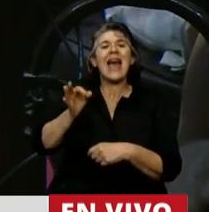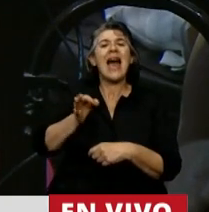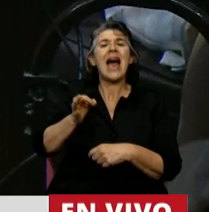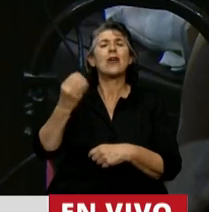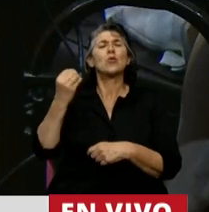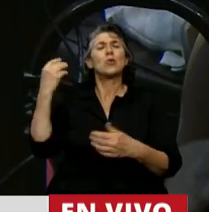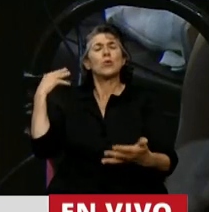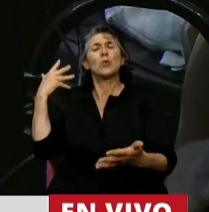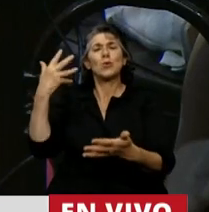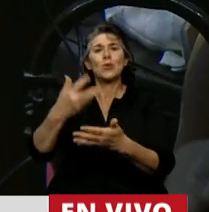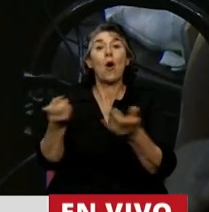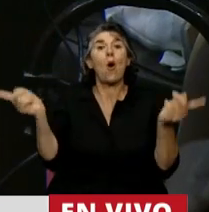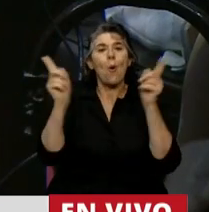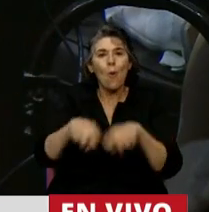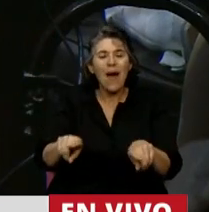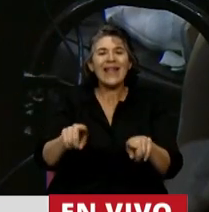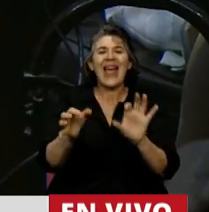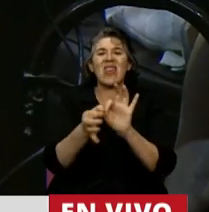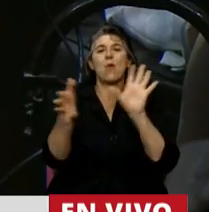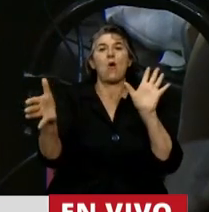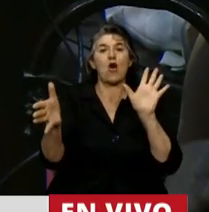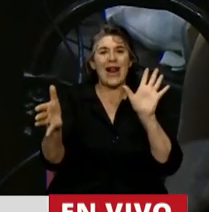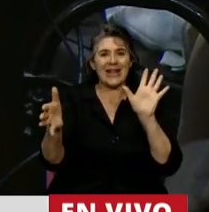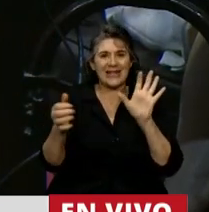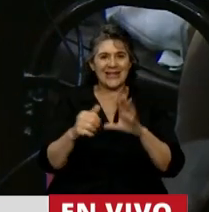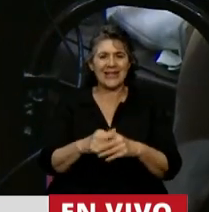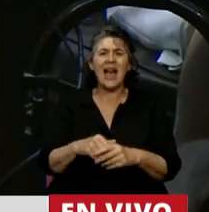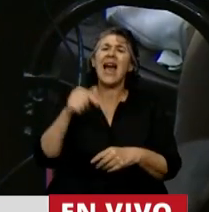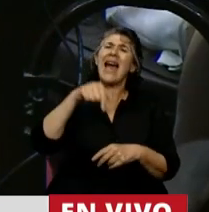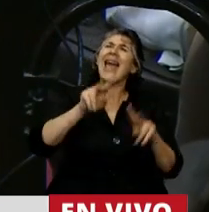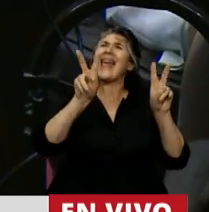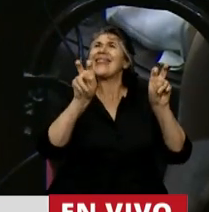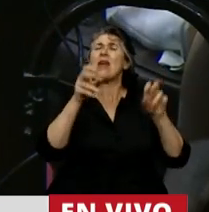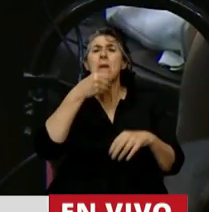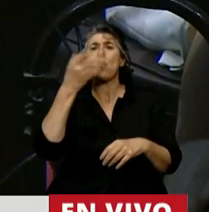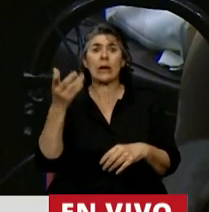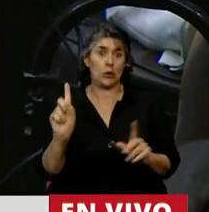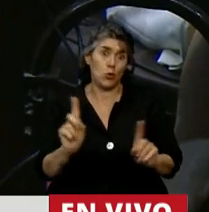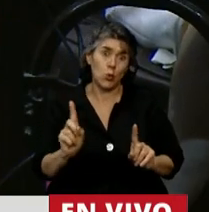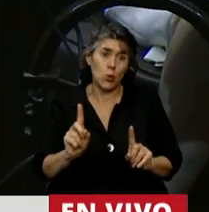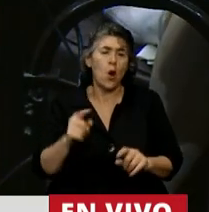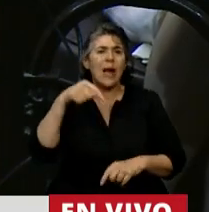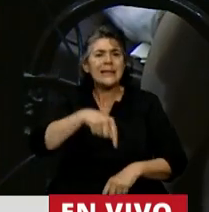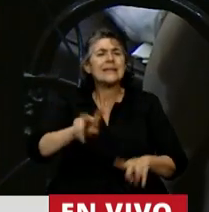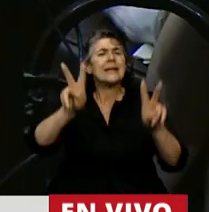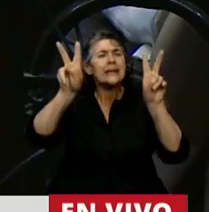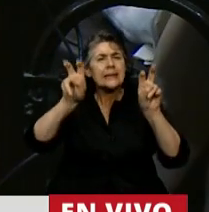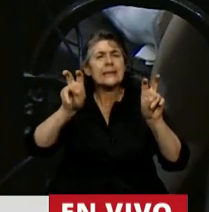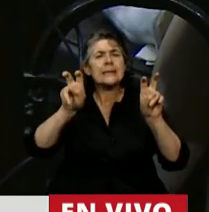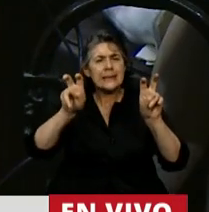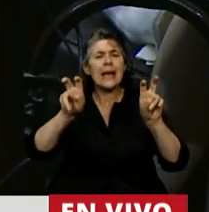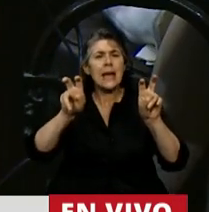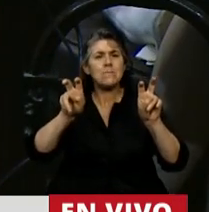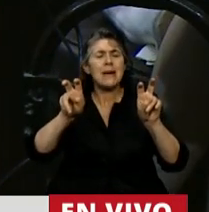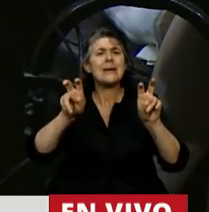democracia. Y no es un tema más el que hoy estamos debatiendo. Es un tema que atraviesa la